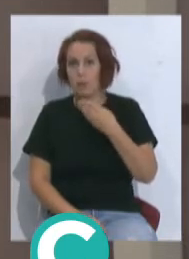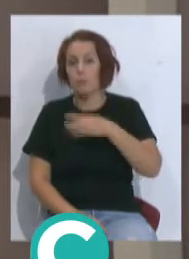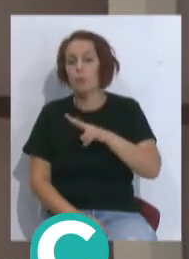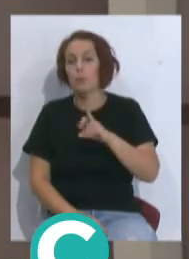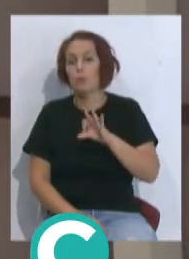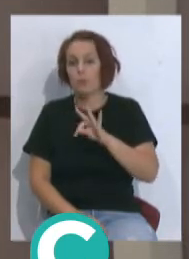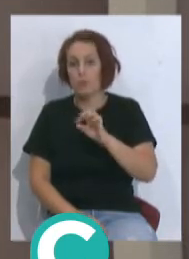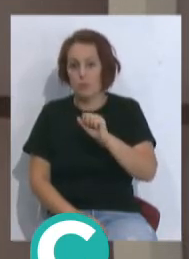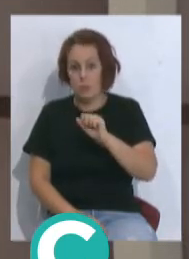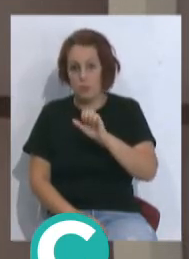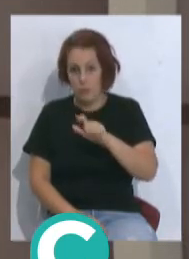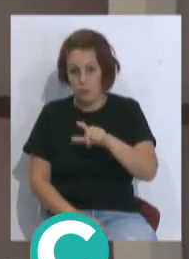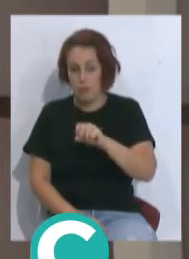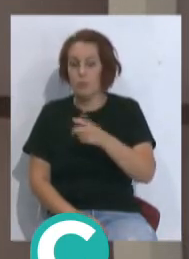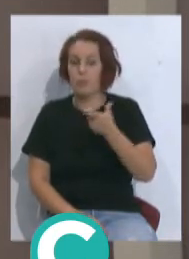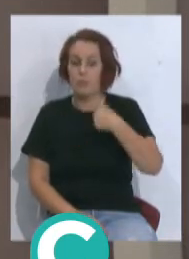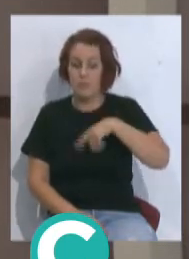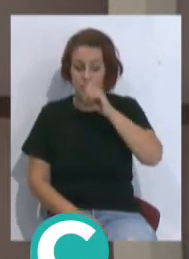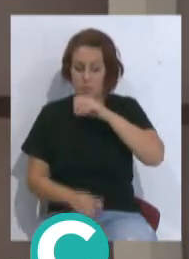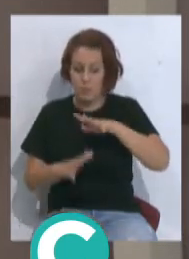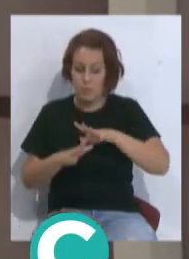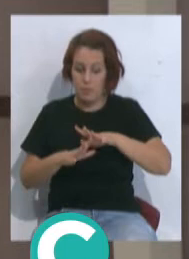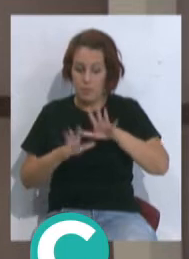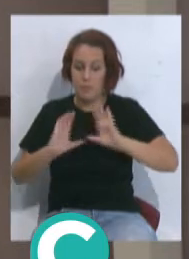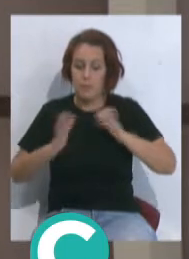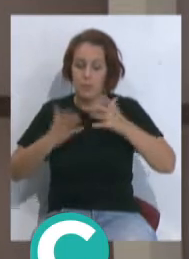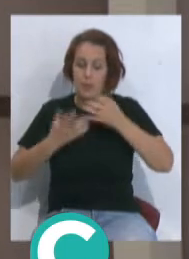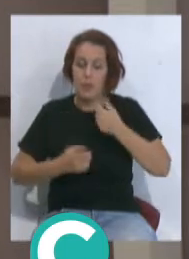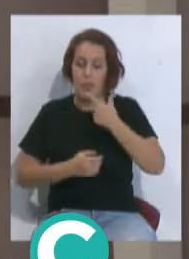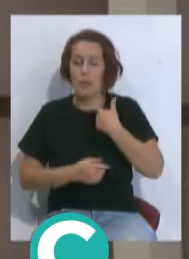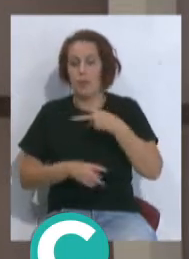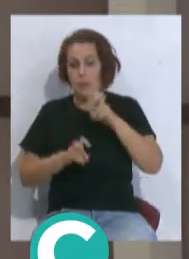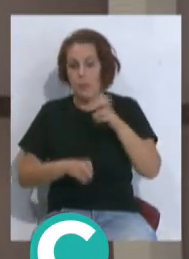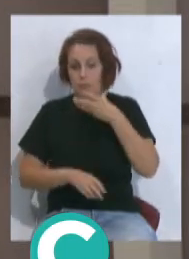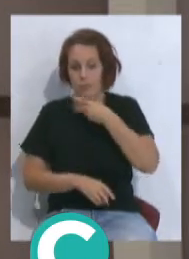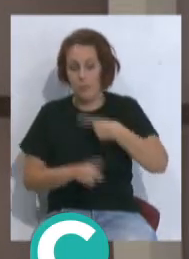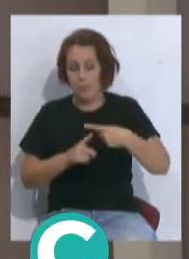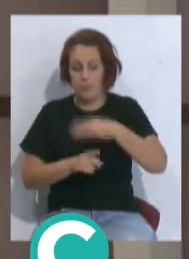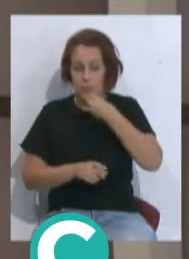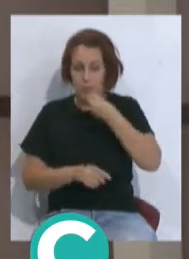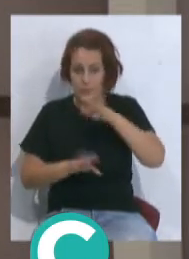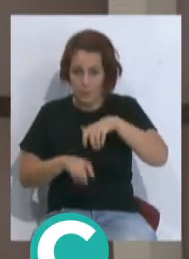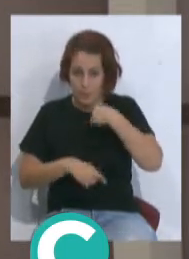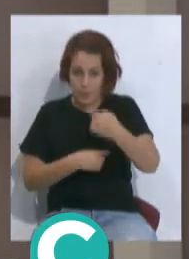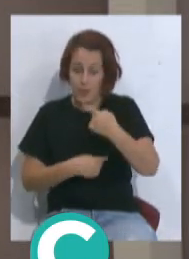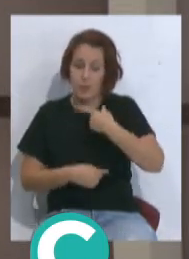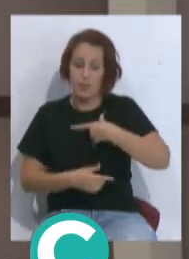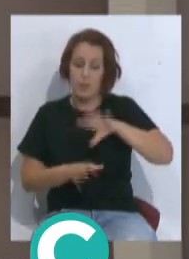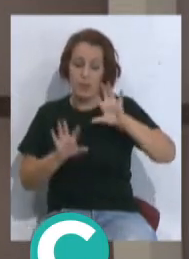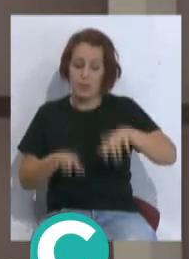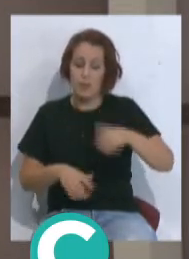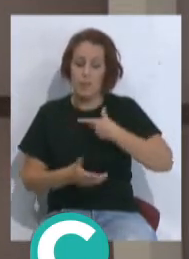doble, aquel de Oye mi canto, que los piropos, ¿no? Referente a los piropos que le mandaban a Cádiz, porque en la propia Cádiz era la